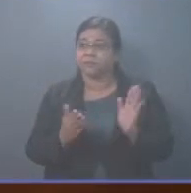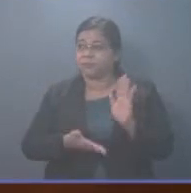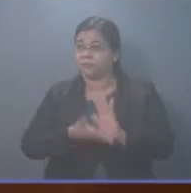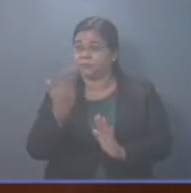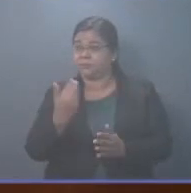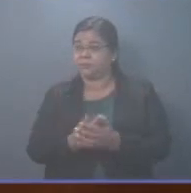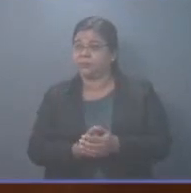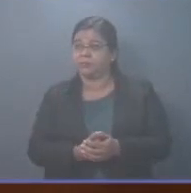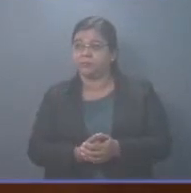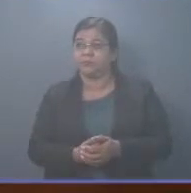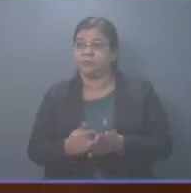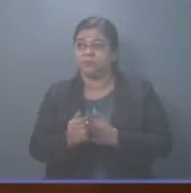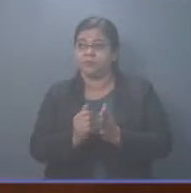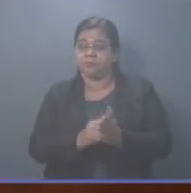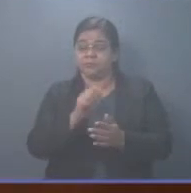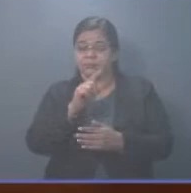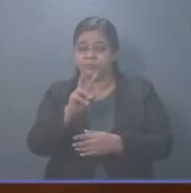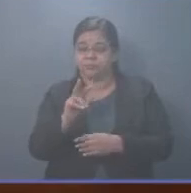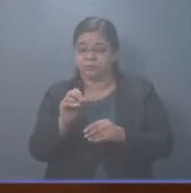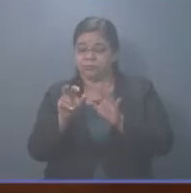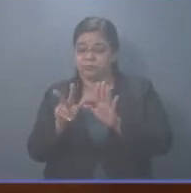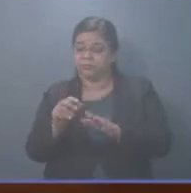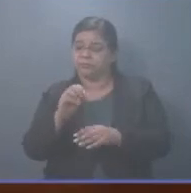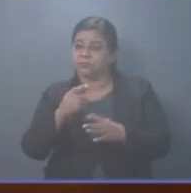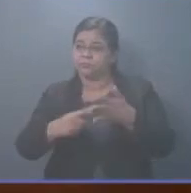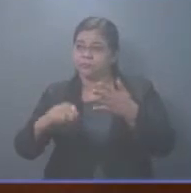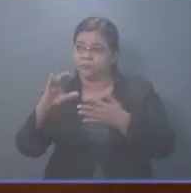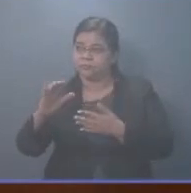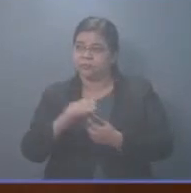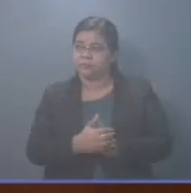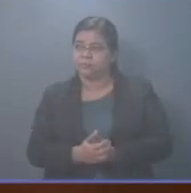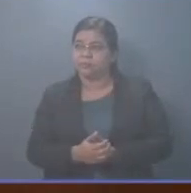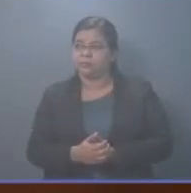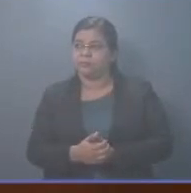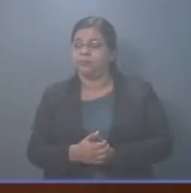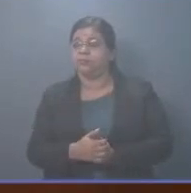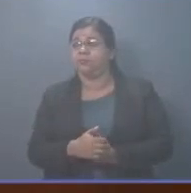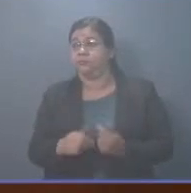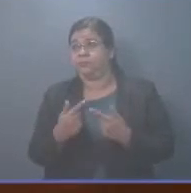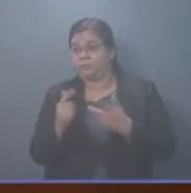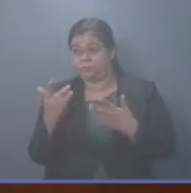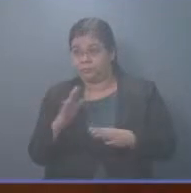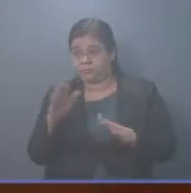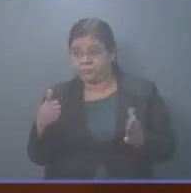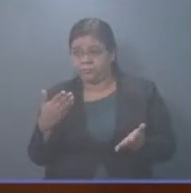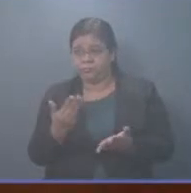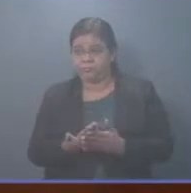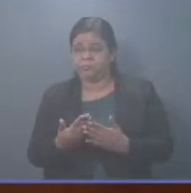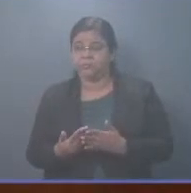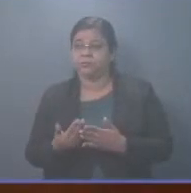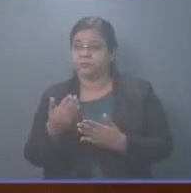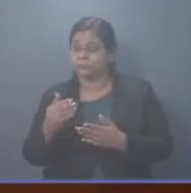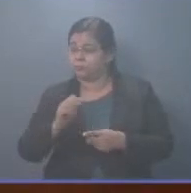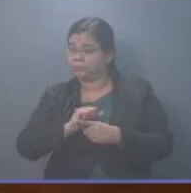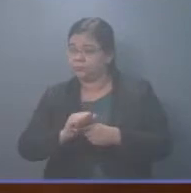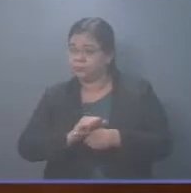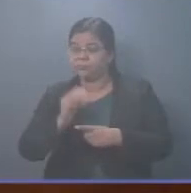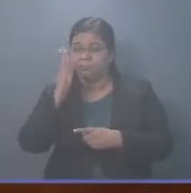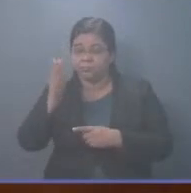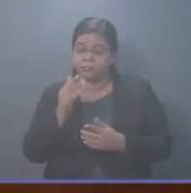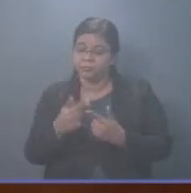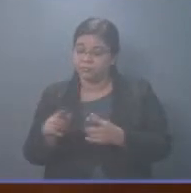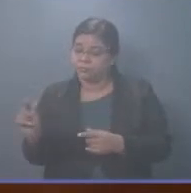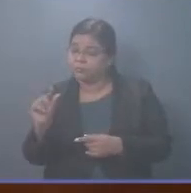del artículo 228 de la Constitución de la República, dado que solo pueden comprometerse fondos de ejercicios futuros con